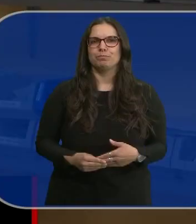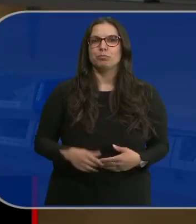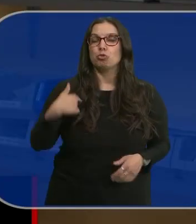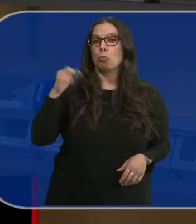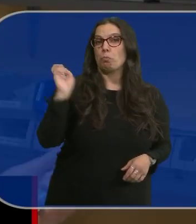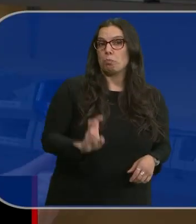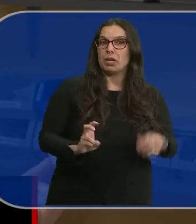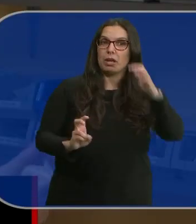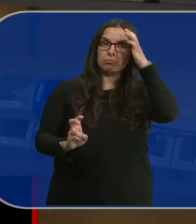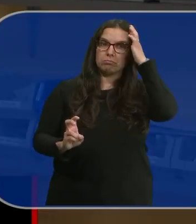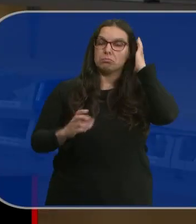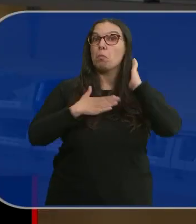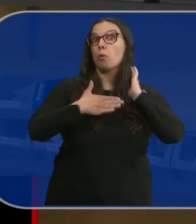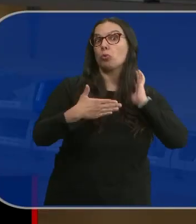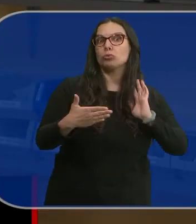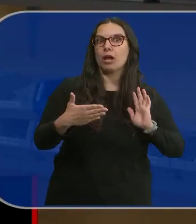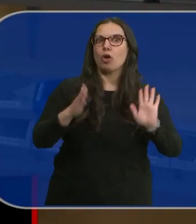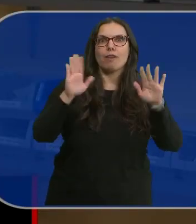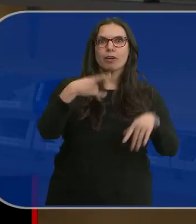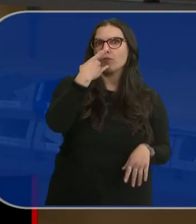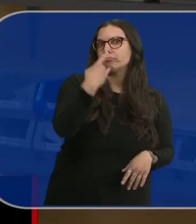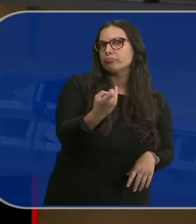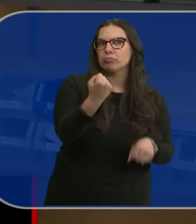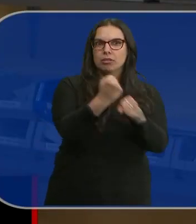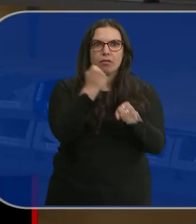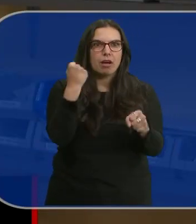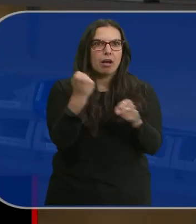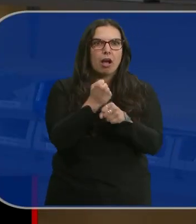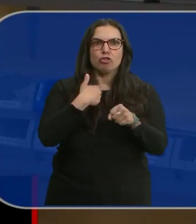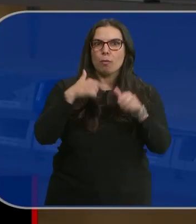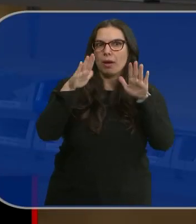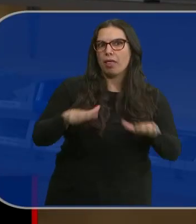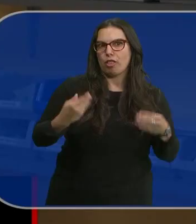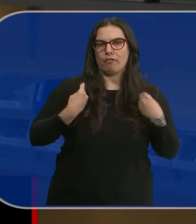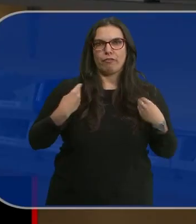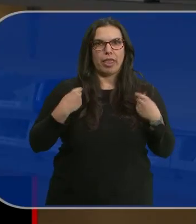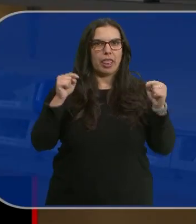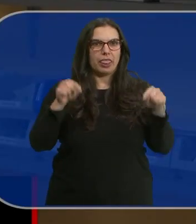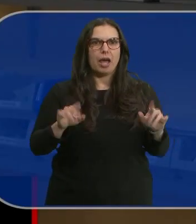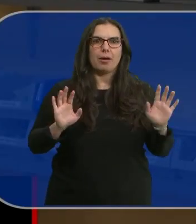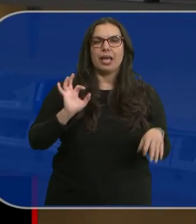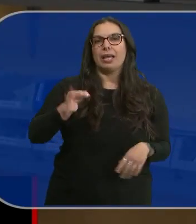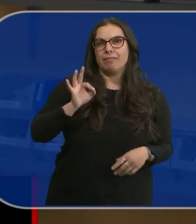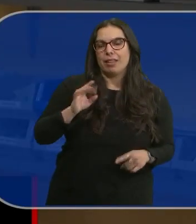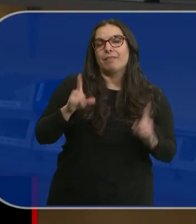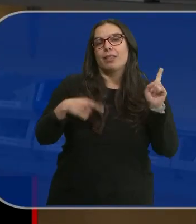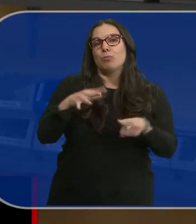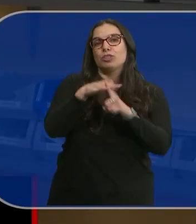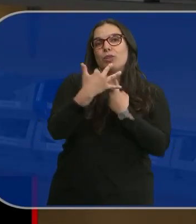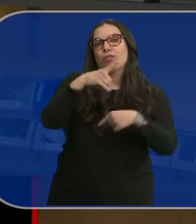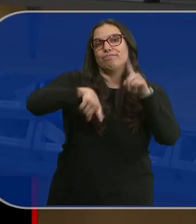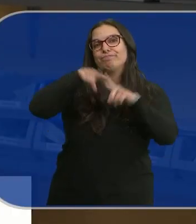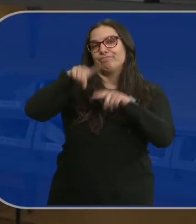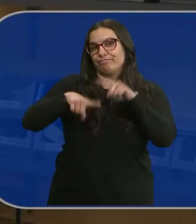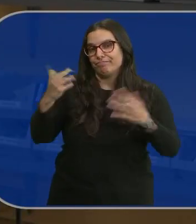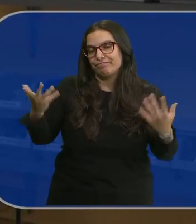Yo vine voluntariamente y me he quedado por amor, y me he quedado por trabajo, y me he quedado a hacer mi vida. Pero es verdad que luego cada situación es diferente.